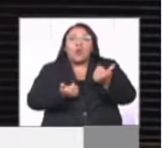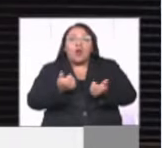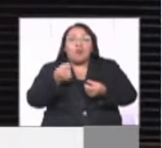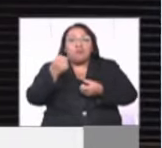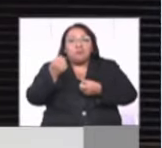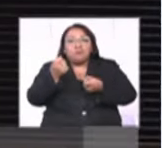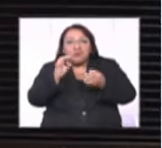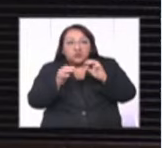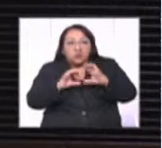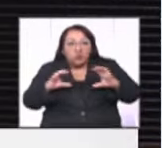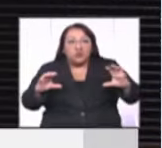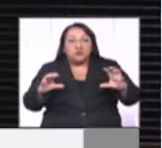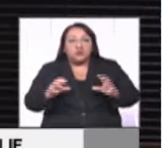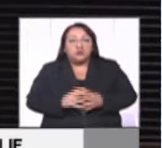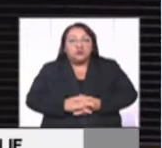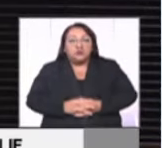supuesto